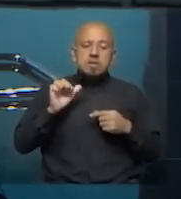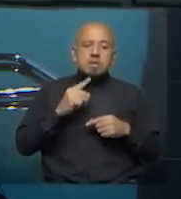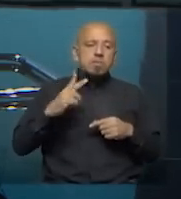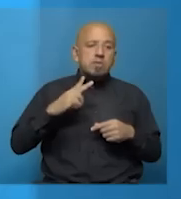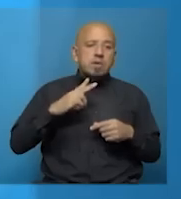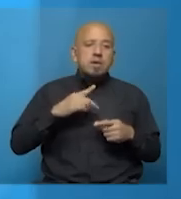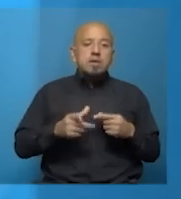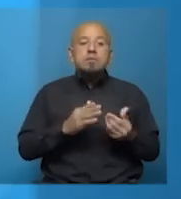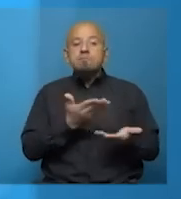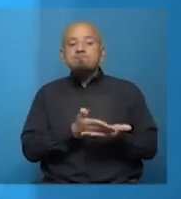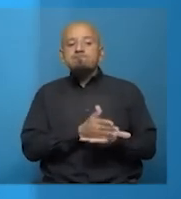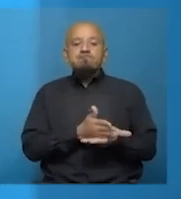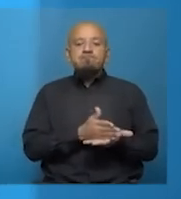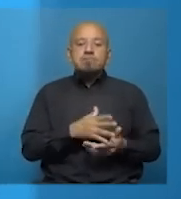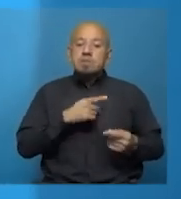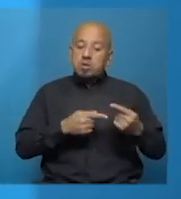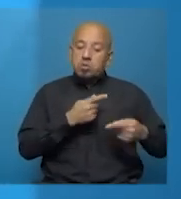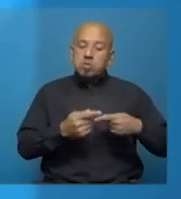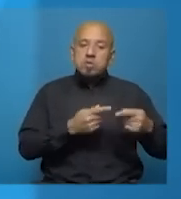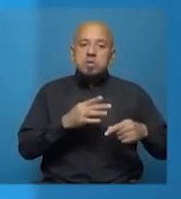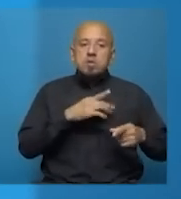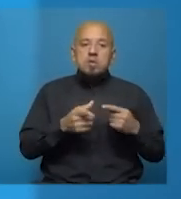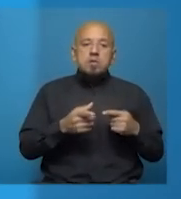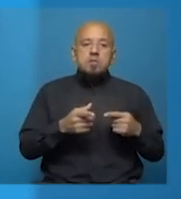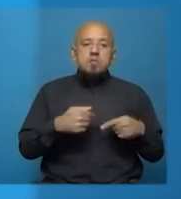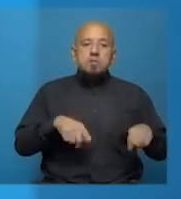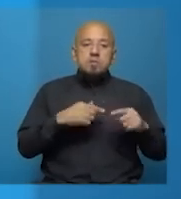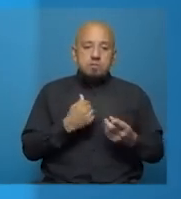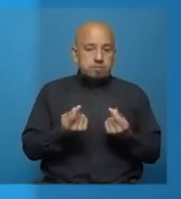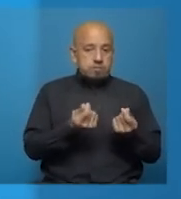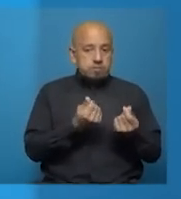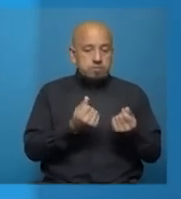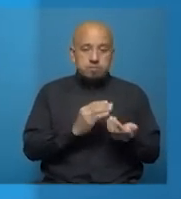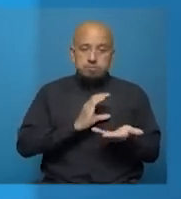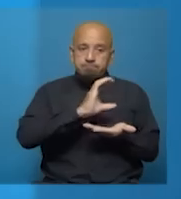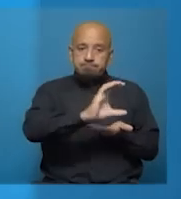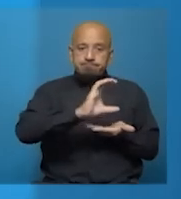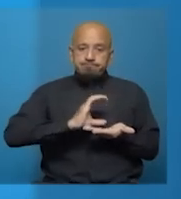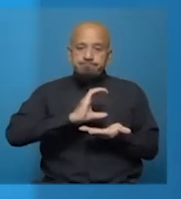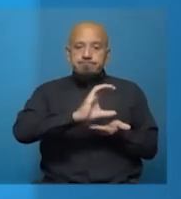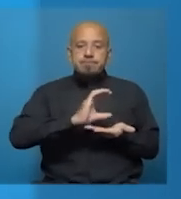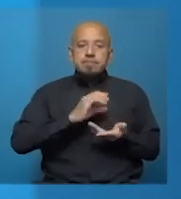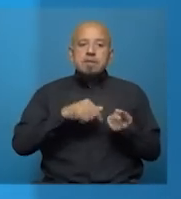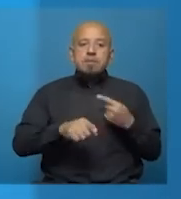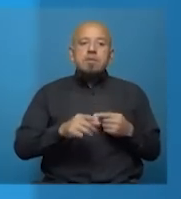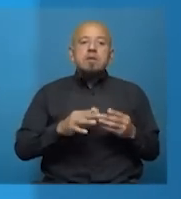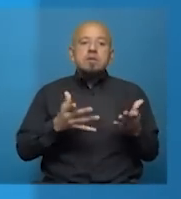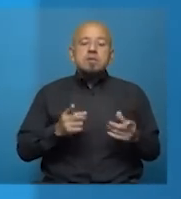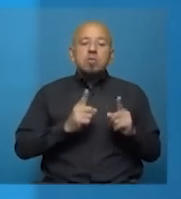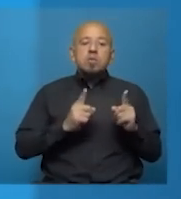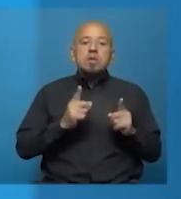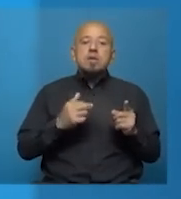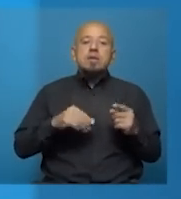medio. Parecería, por lo que se sigue conociendo, que hubo dinero aportado para que alguna